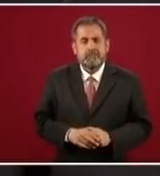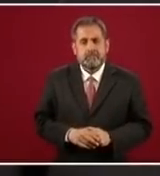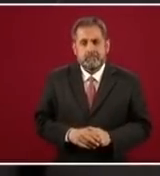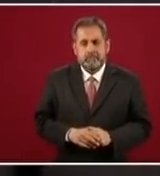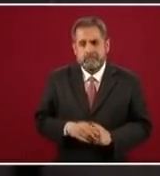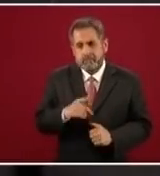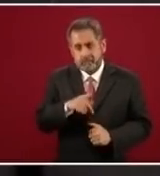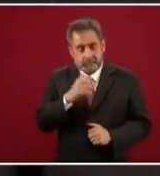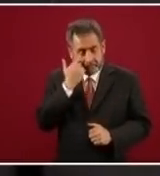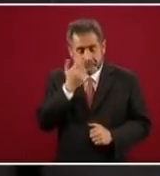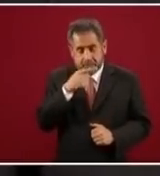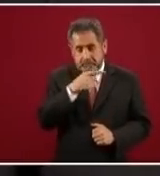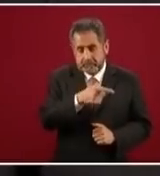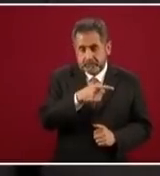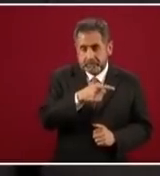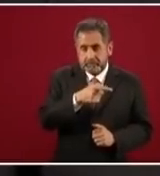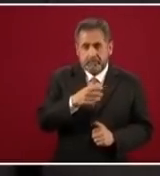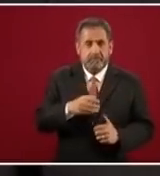que busca, sí,